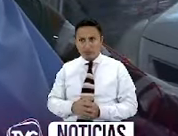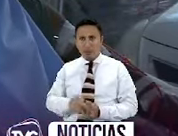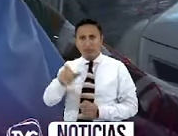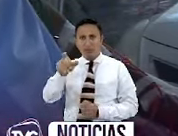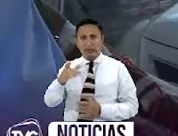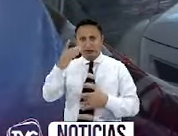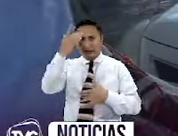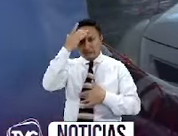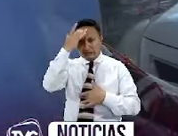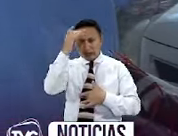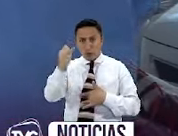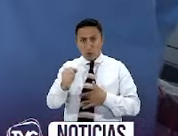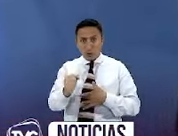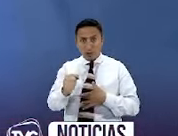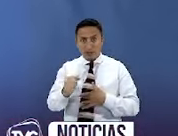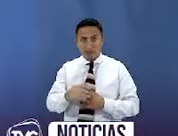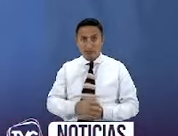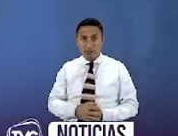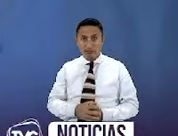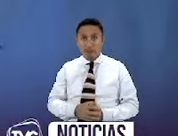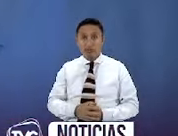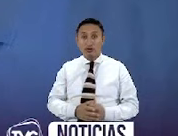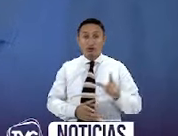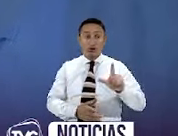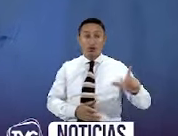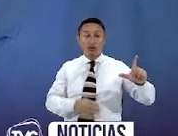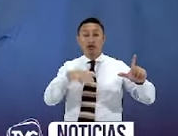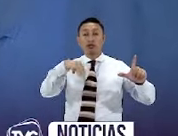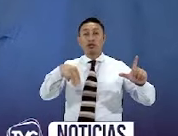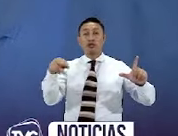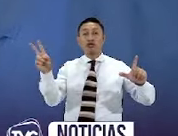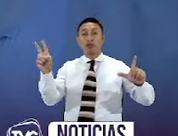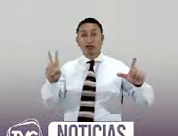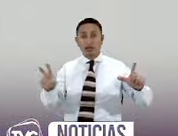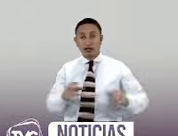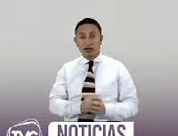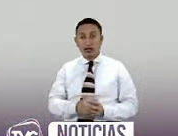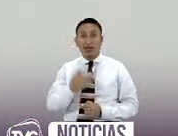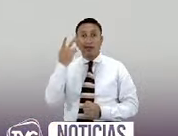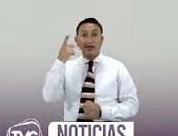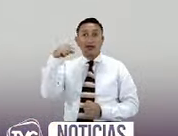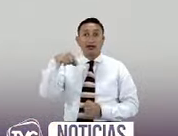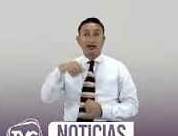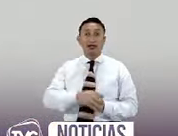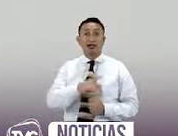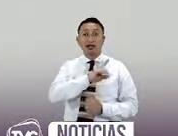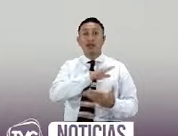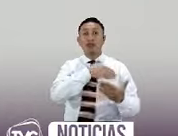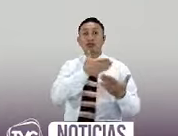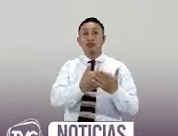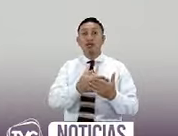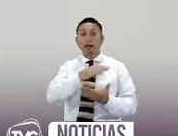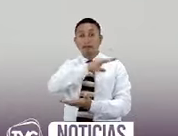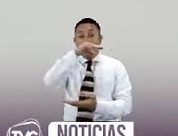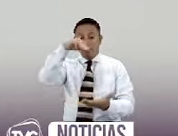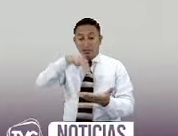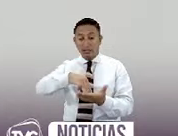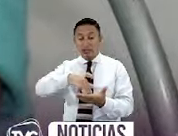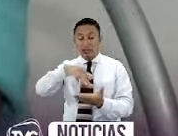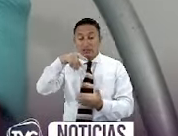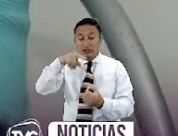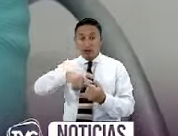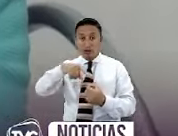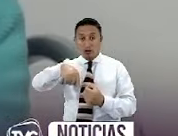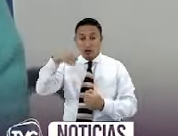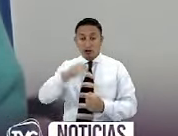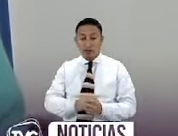renales catastróficas. Lunes, miércoles y viernes son los días que Blanquita viaja desde Machachi hacia el centro norte de Quito para hacerse